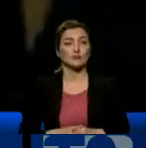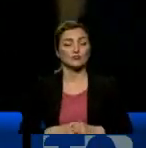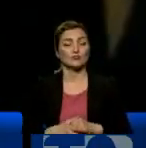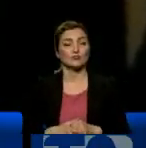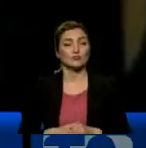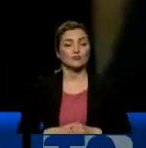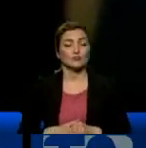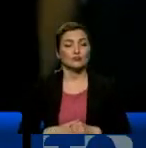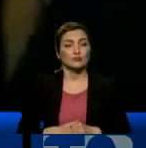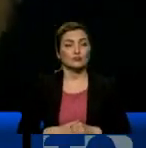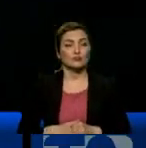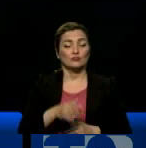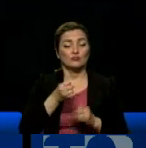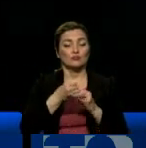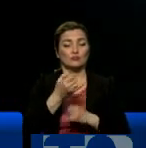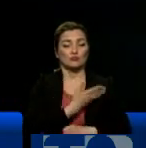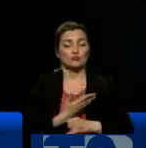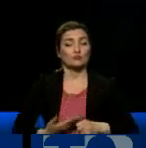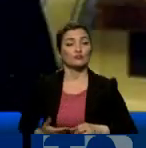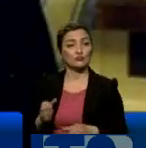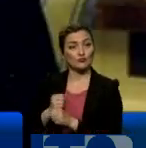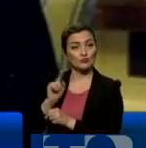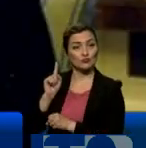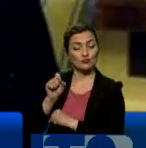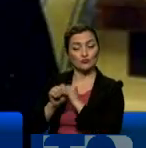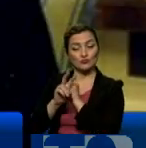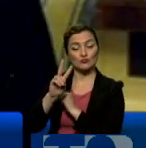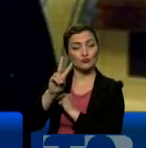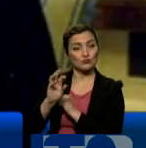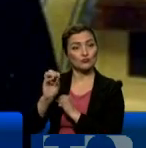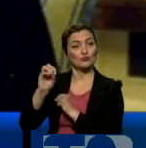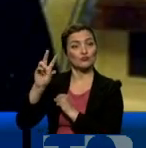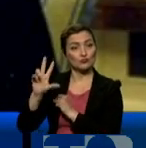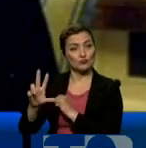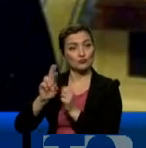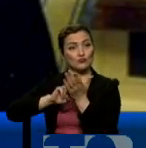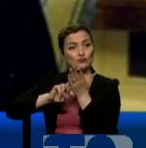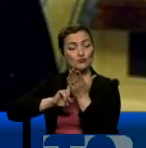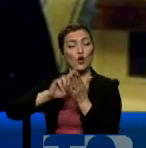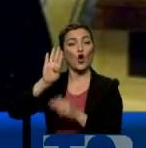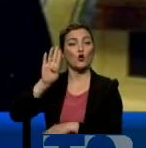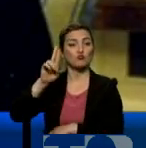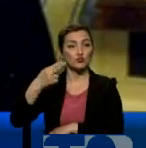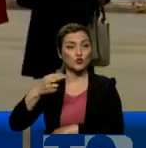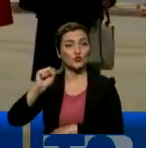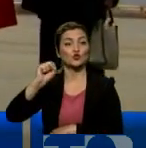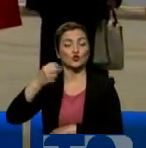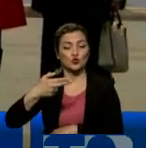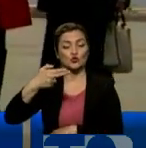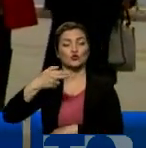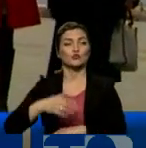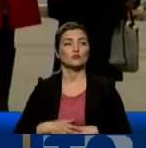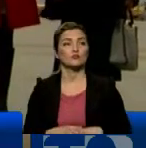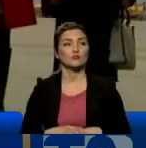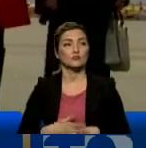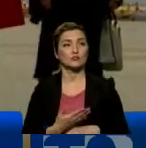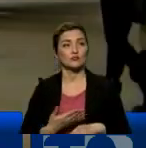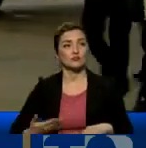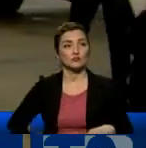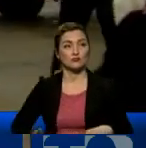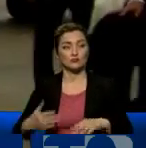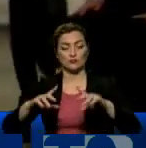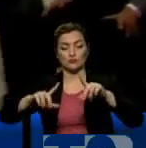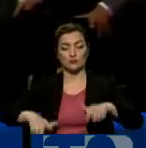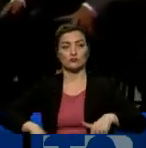último mandatario en hacerlo fue Lucio Gutiérrez en el 2003, quien se reunió con George W. Bush. Esta vez el presidente